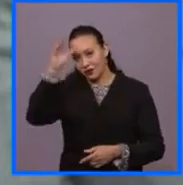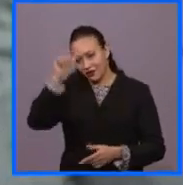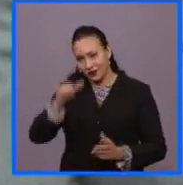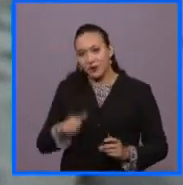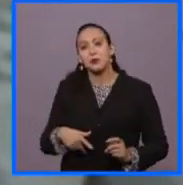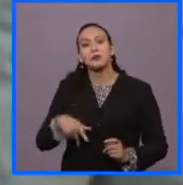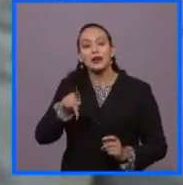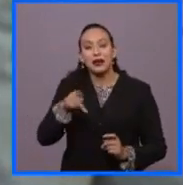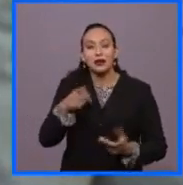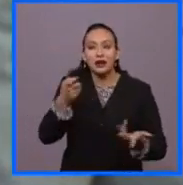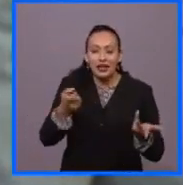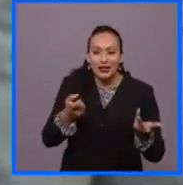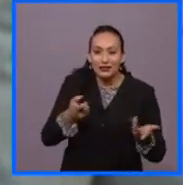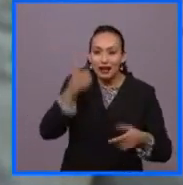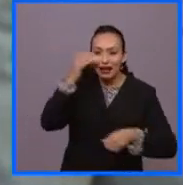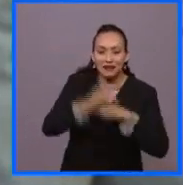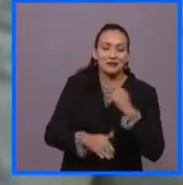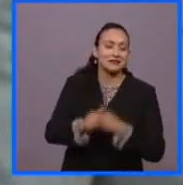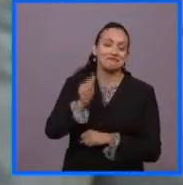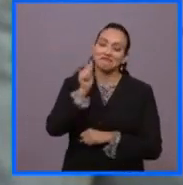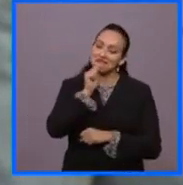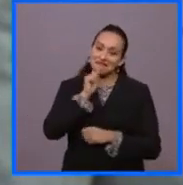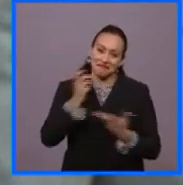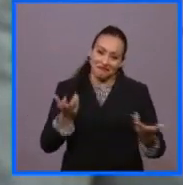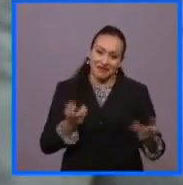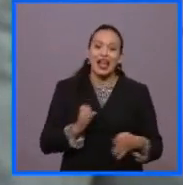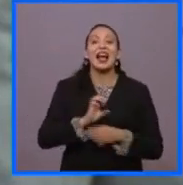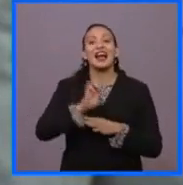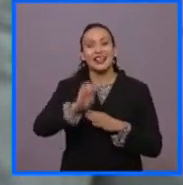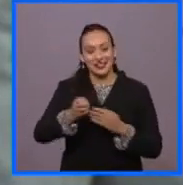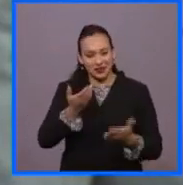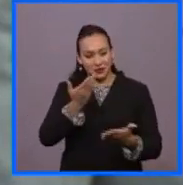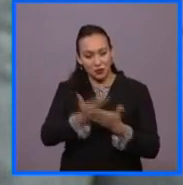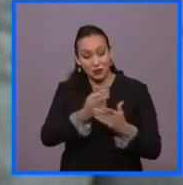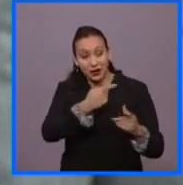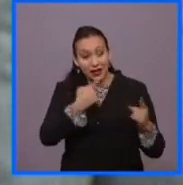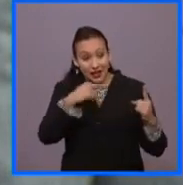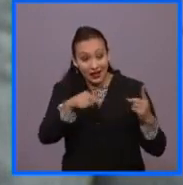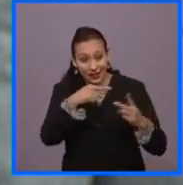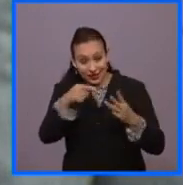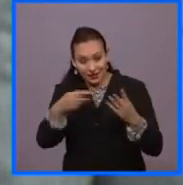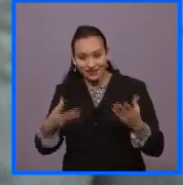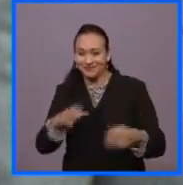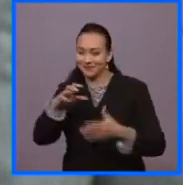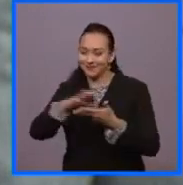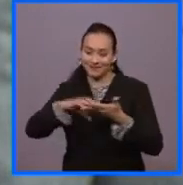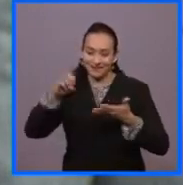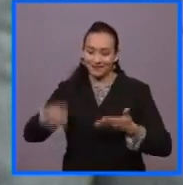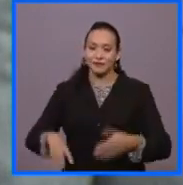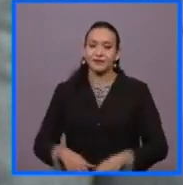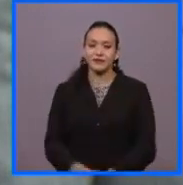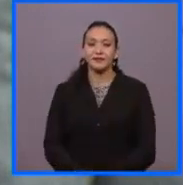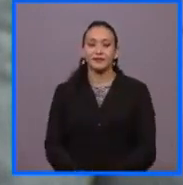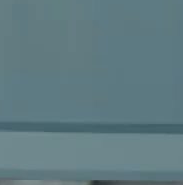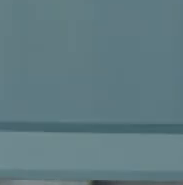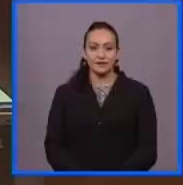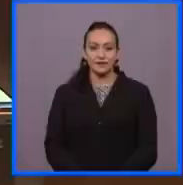hechos que aún no se concretan. Por estas razones propone desechar los mencionados juicios.